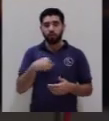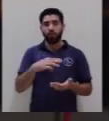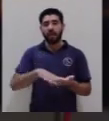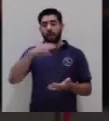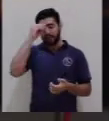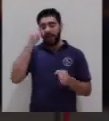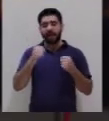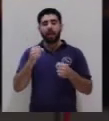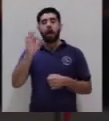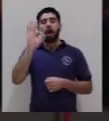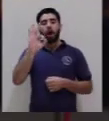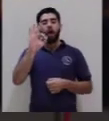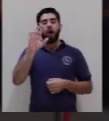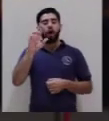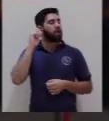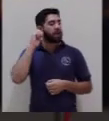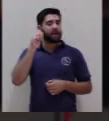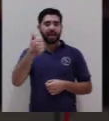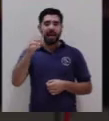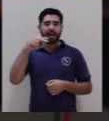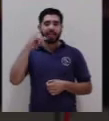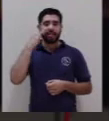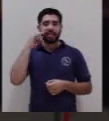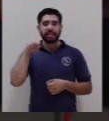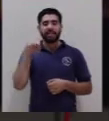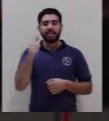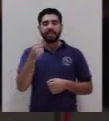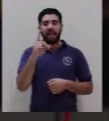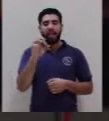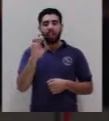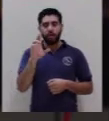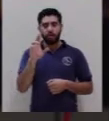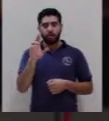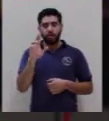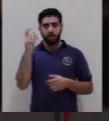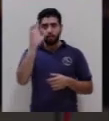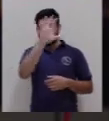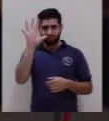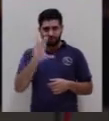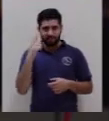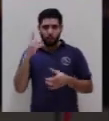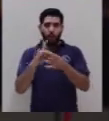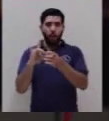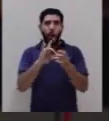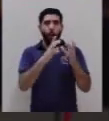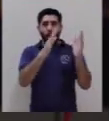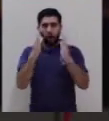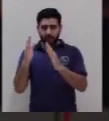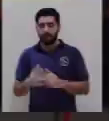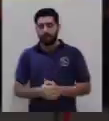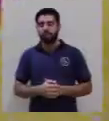aprender a hacer tres organizadores gráficos que nos van a servir en familia. Okay. Organizadores